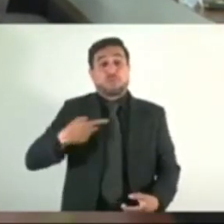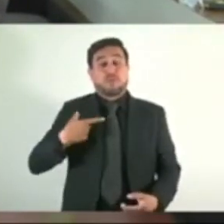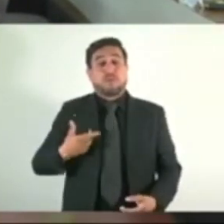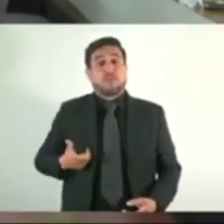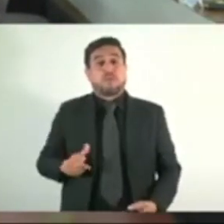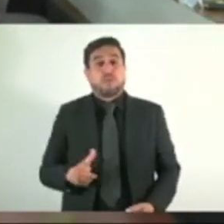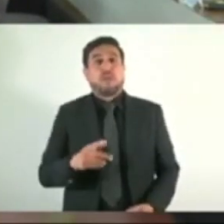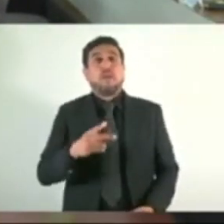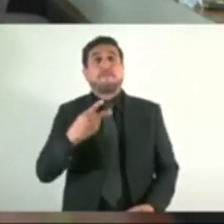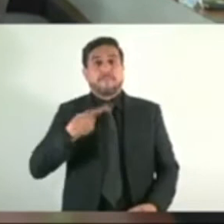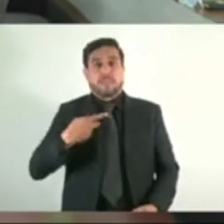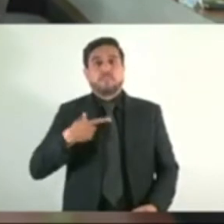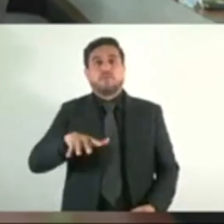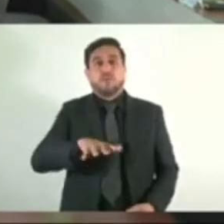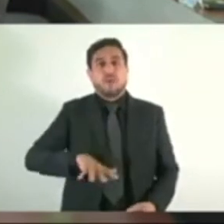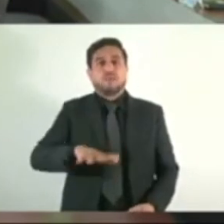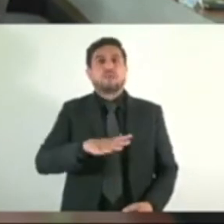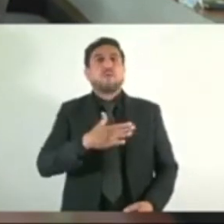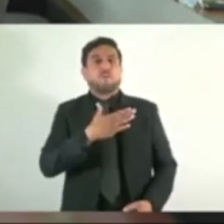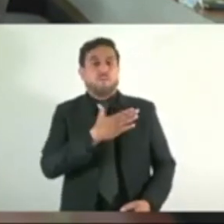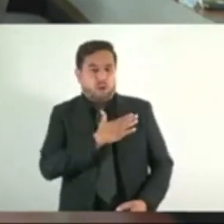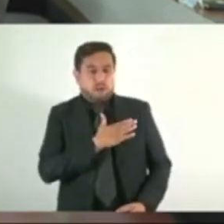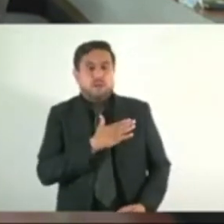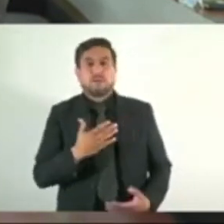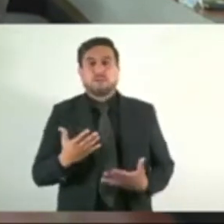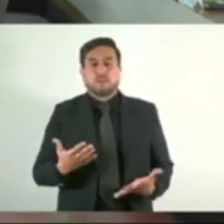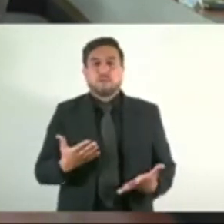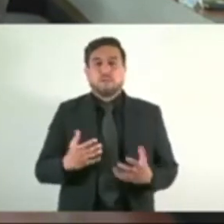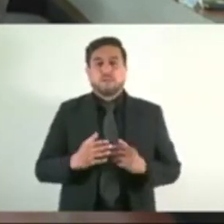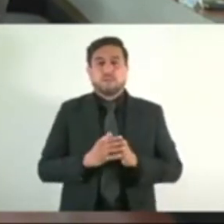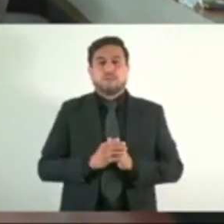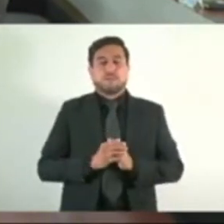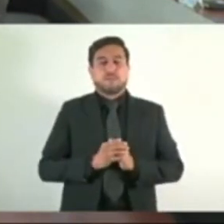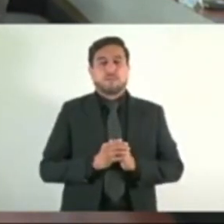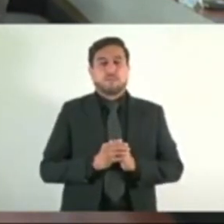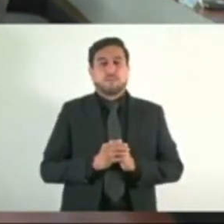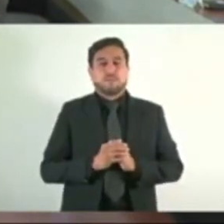somos gente buena. Y también siempre he dicho